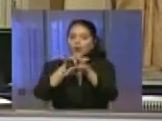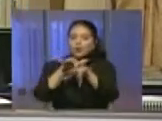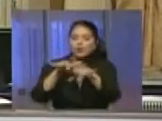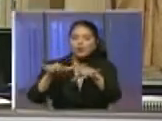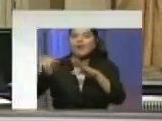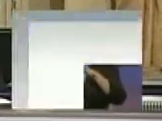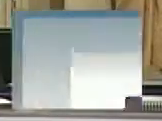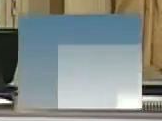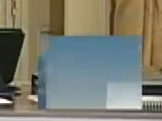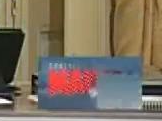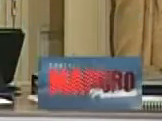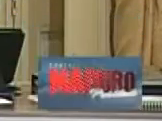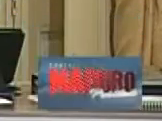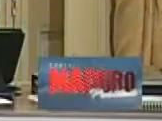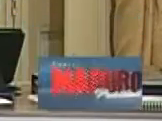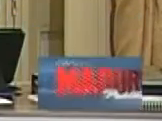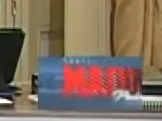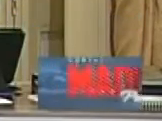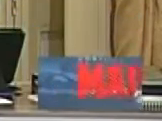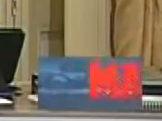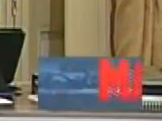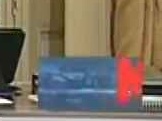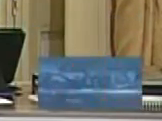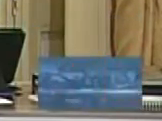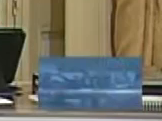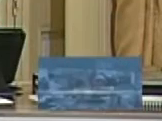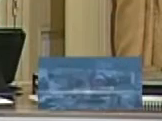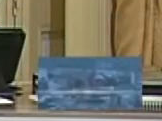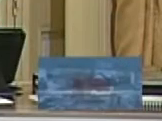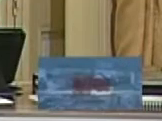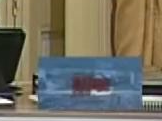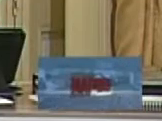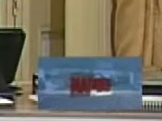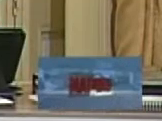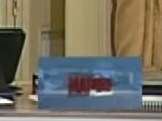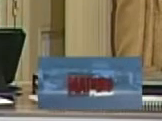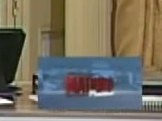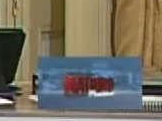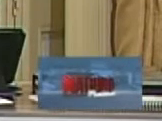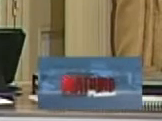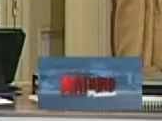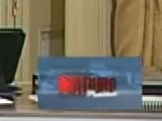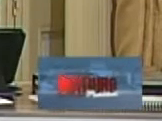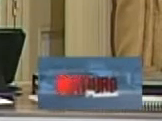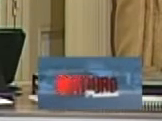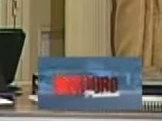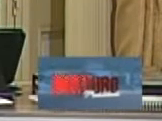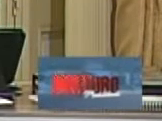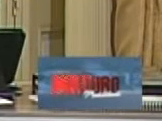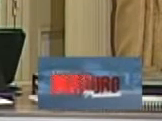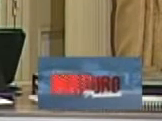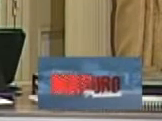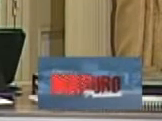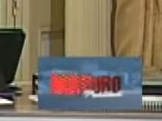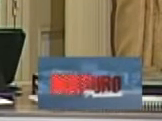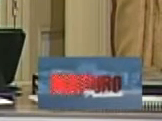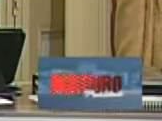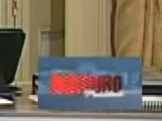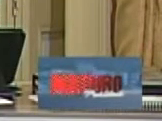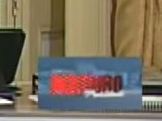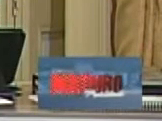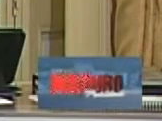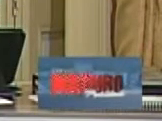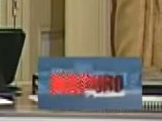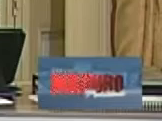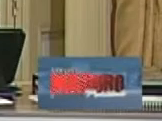profundas de las que tiene por eso yo creé las bases de misiones socialistas creo que es